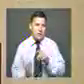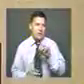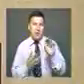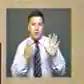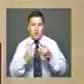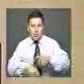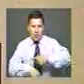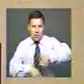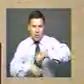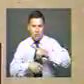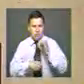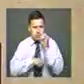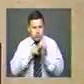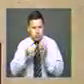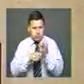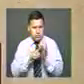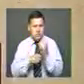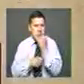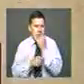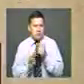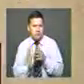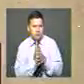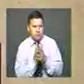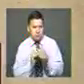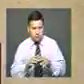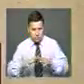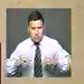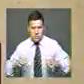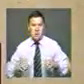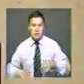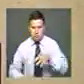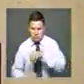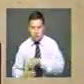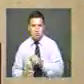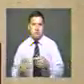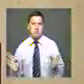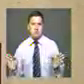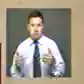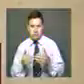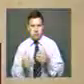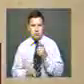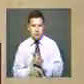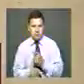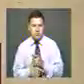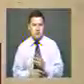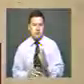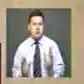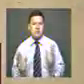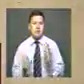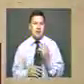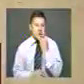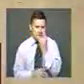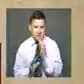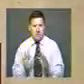1.900 horas de reproducción de lo que fue esta audiencia. Así pues, cerramos este encuentro con cifras